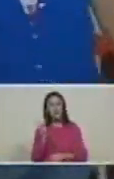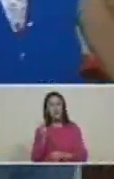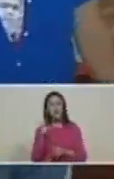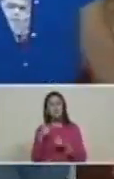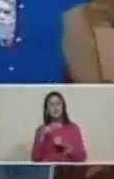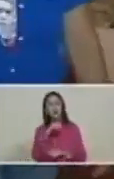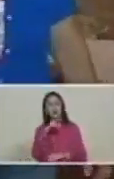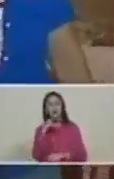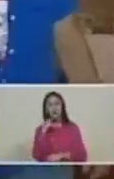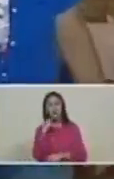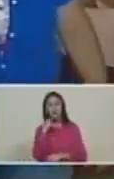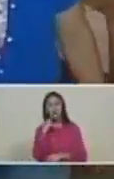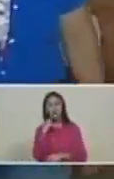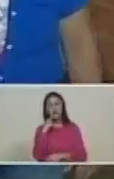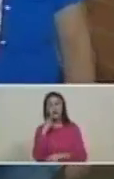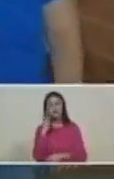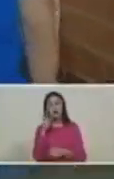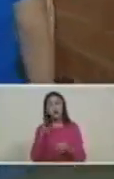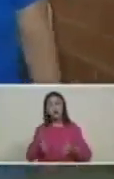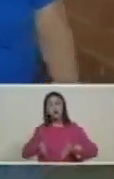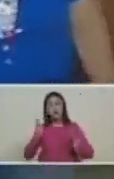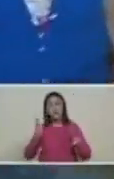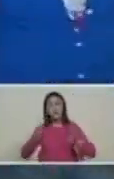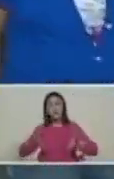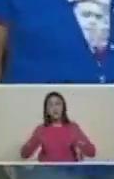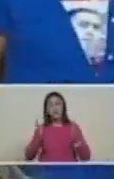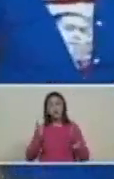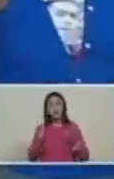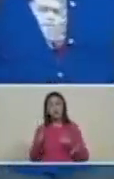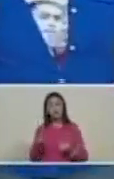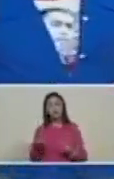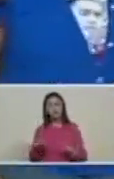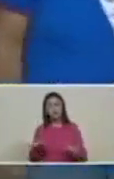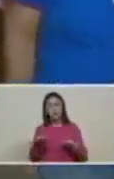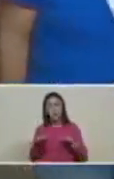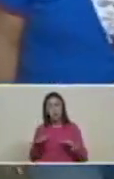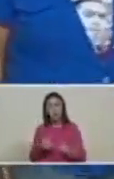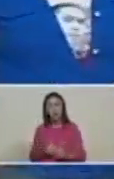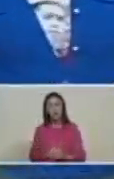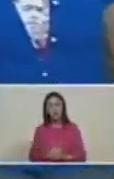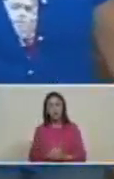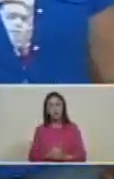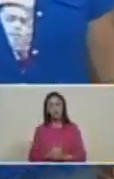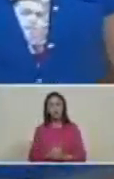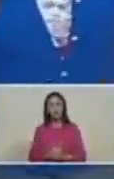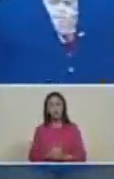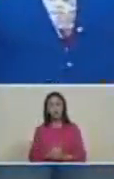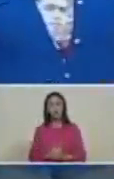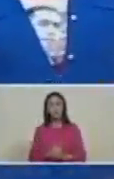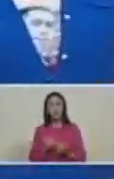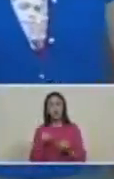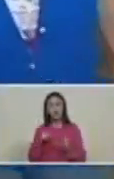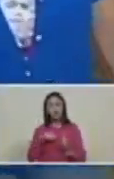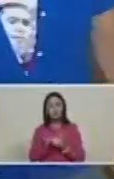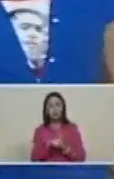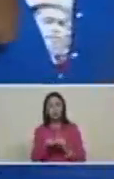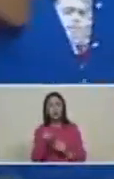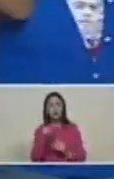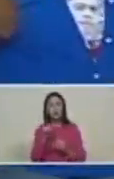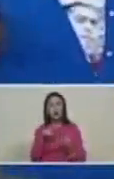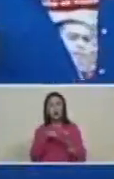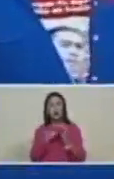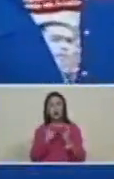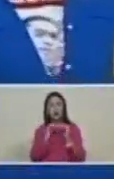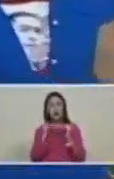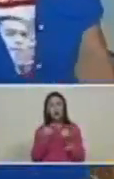Unas instalaciones, tres edificios totalmente equipados y que nosotros vamos a ingresar a una de las aulas